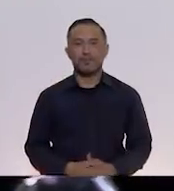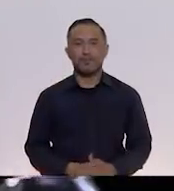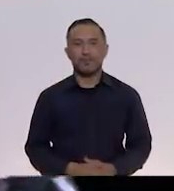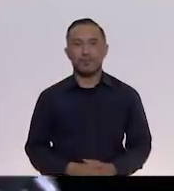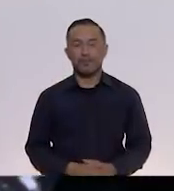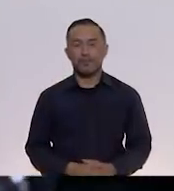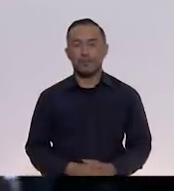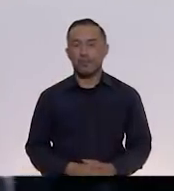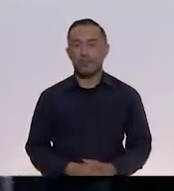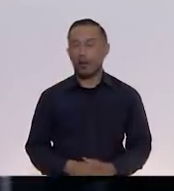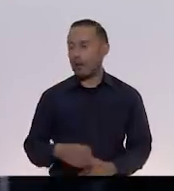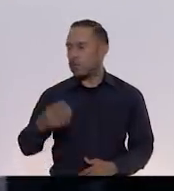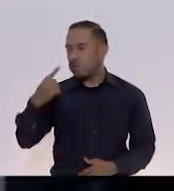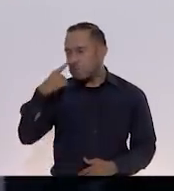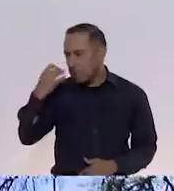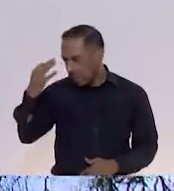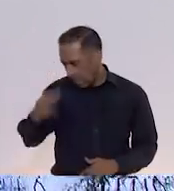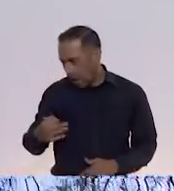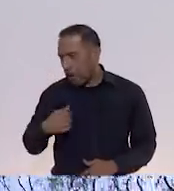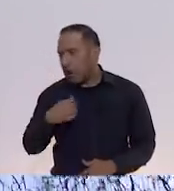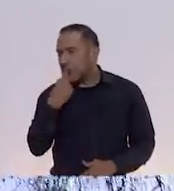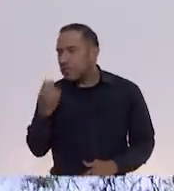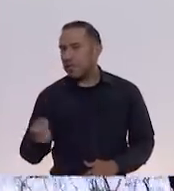¿Ya ves? Yes.